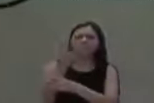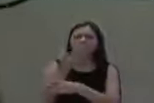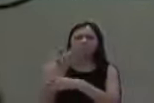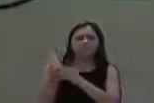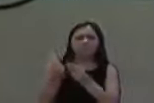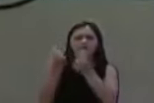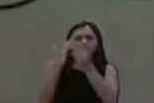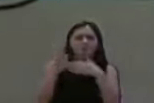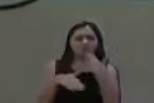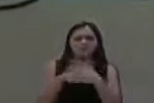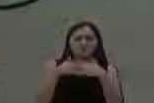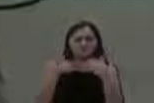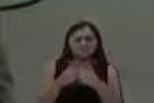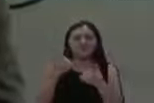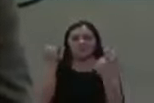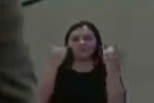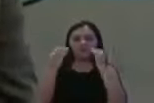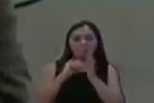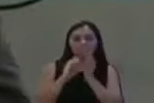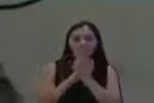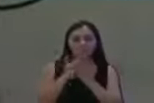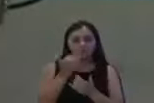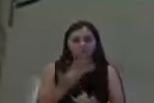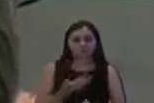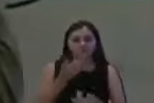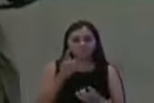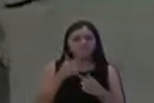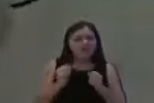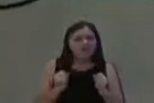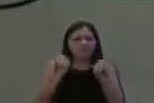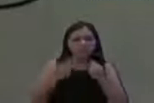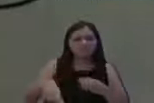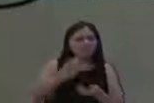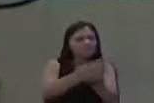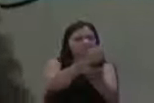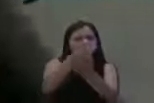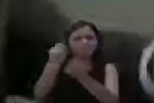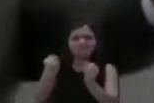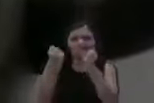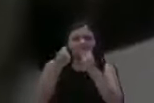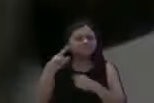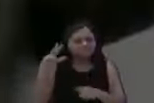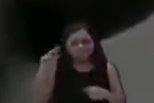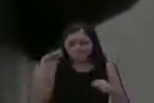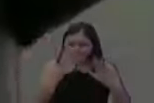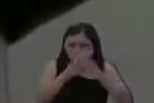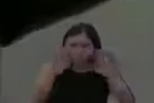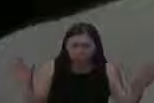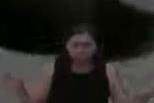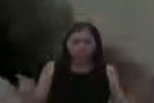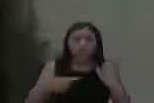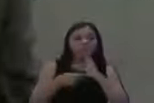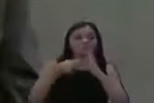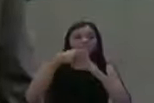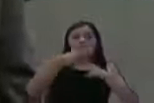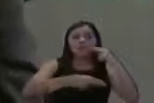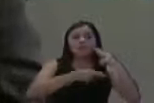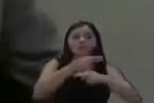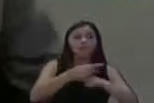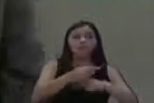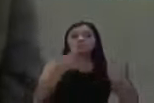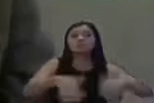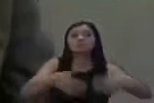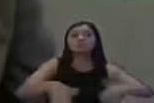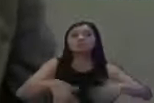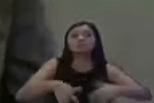ideas para aplicarlas aquí en Ecuador que no me los asusten aquí en tunguragua que está contra que que el impuesto a la gerencia va contra la clase